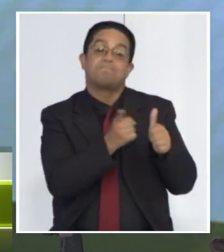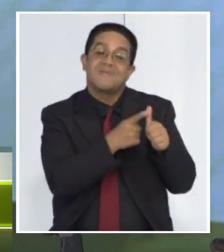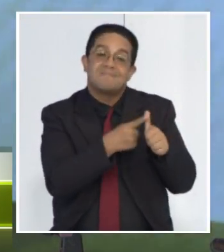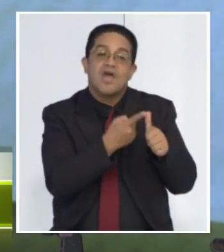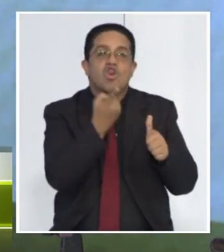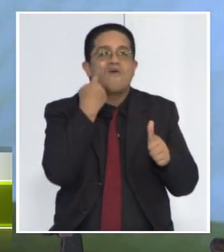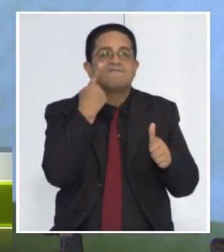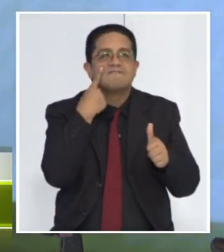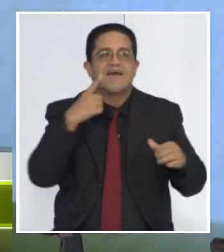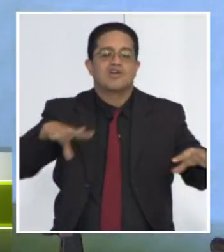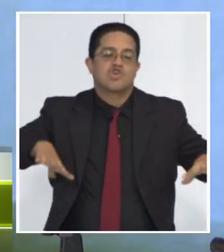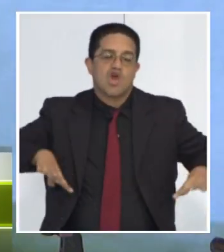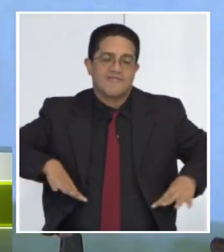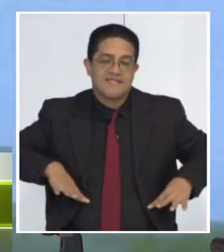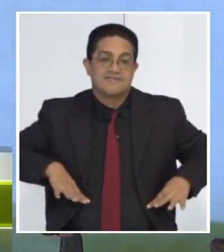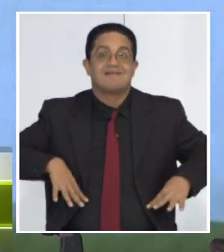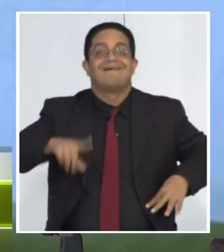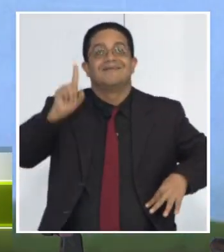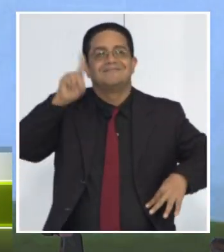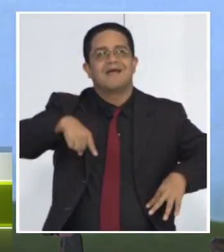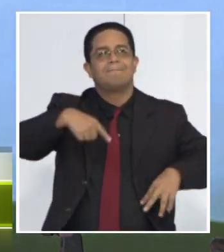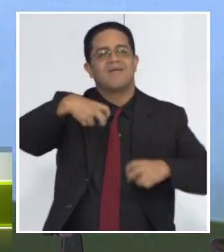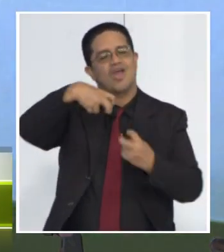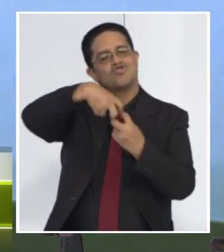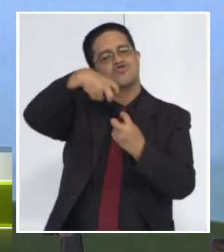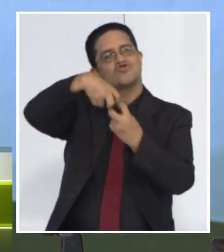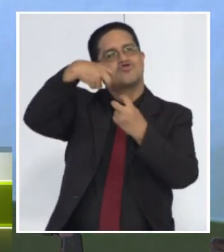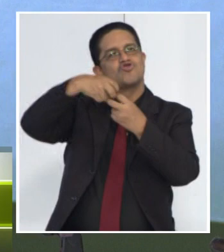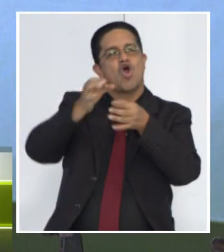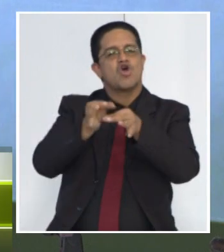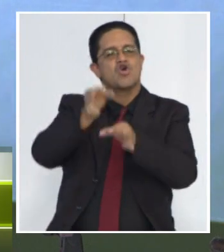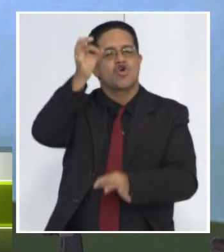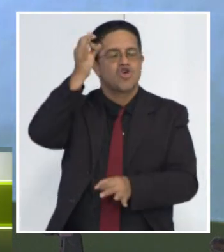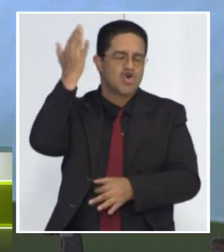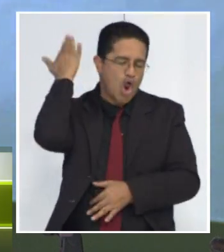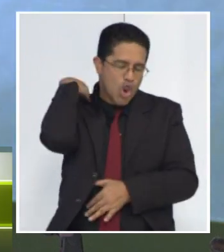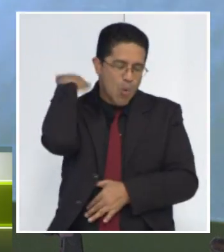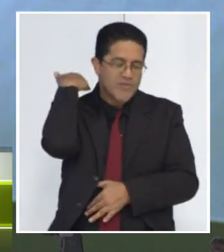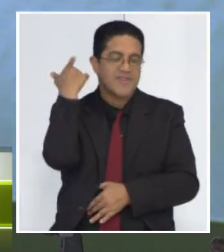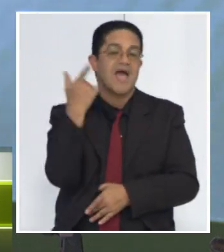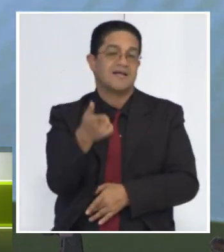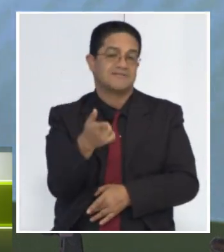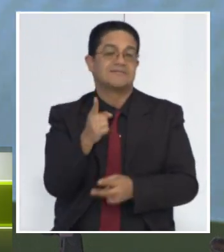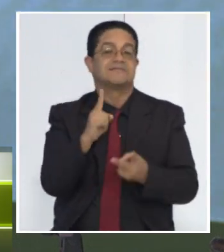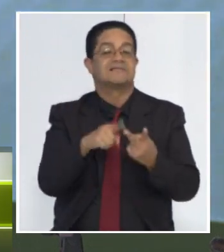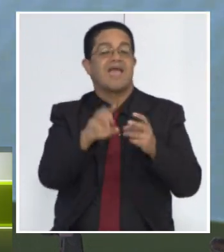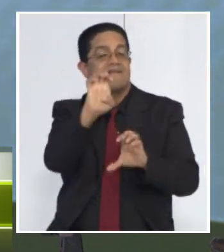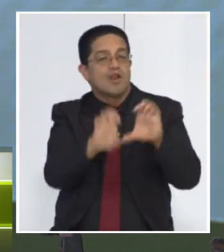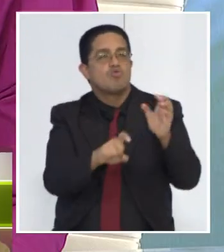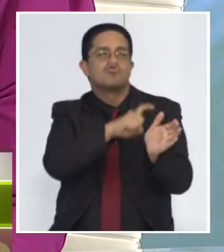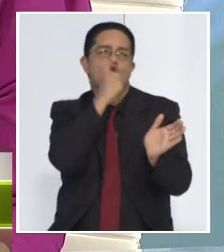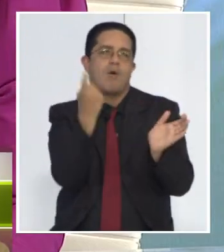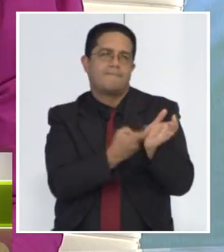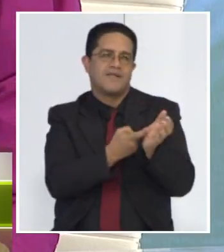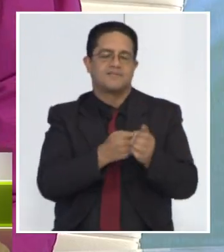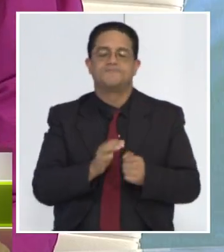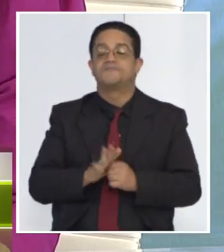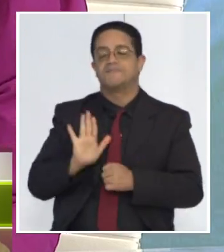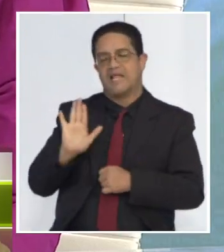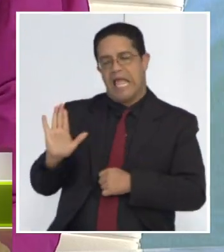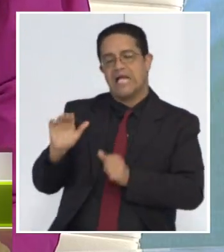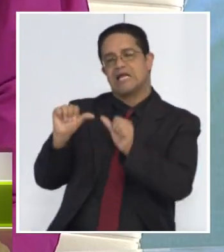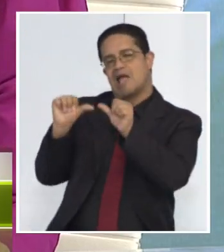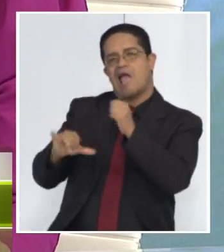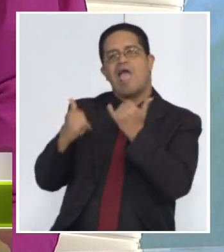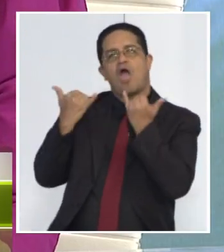también tienes que examinar la columna. O sea, tiene que ser una evaluación integral de la columna, de la cadera y la rodilla. Doctor, vamos a hablar sobre